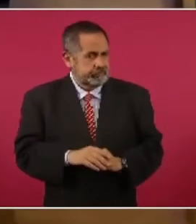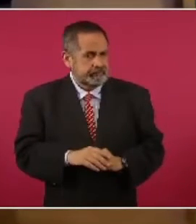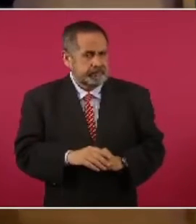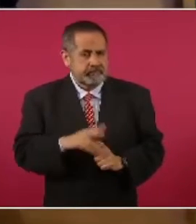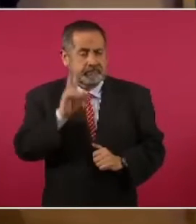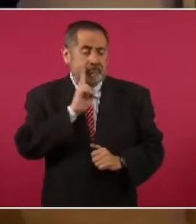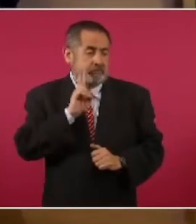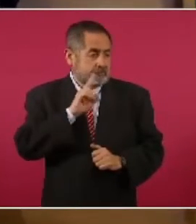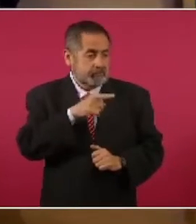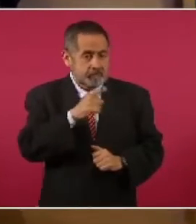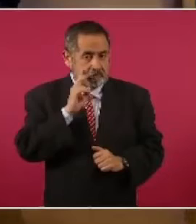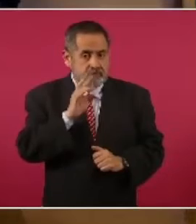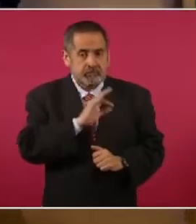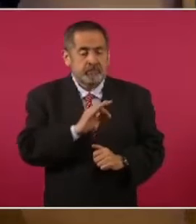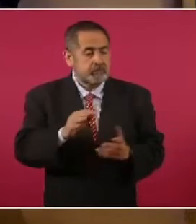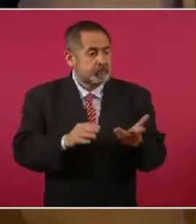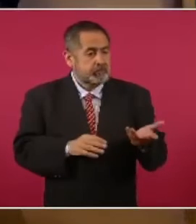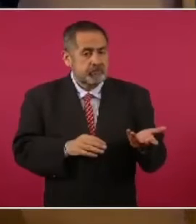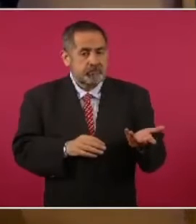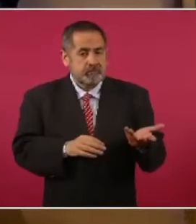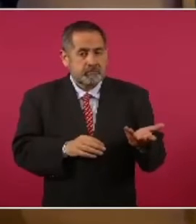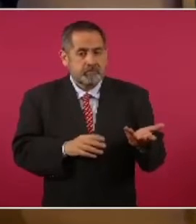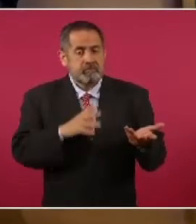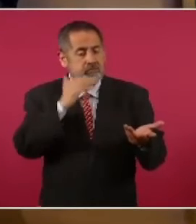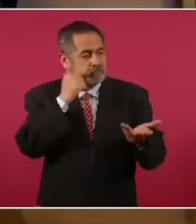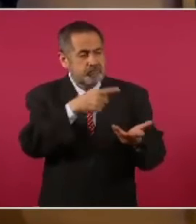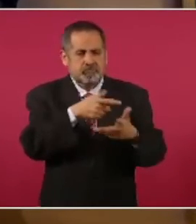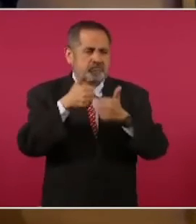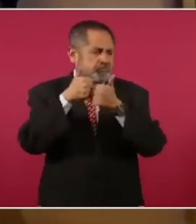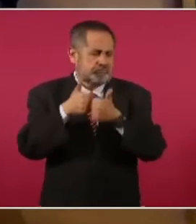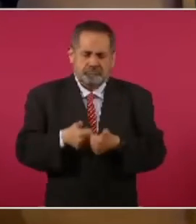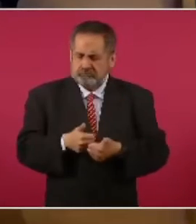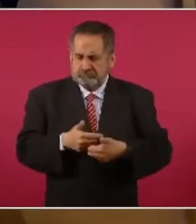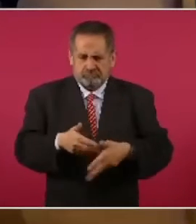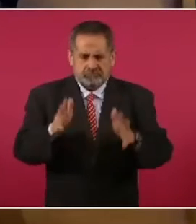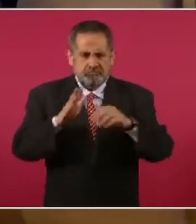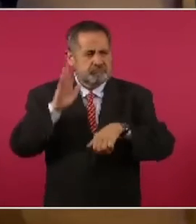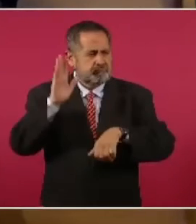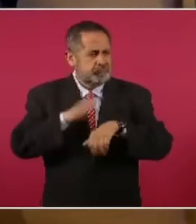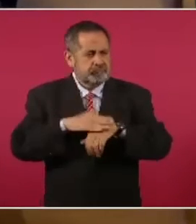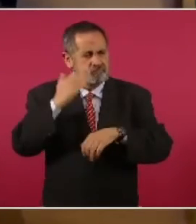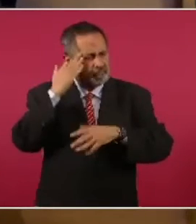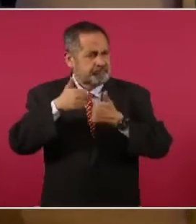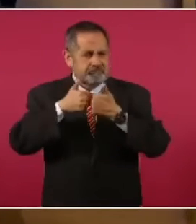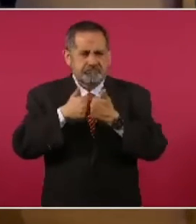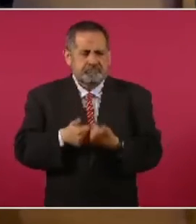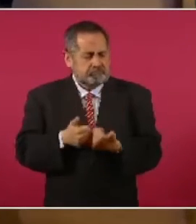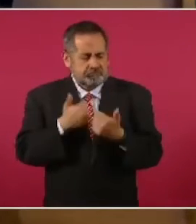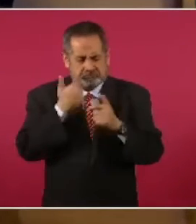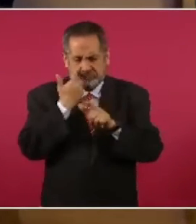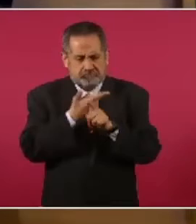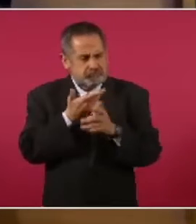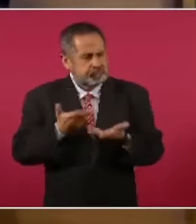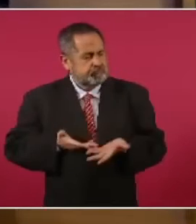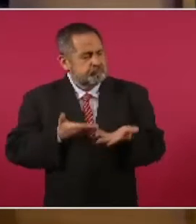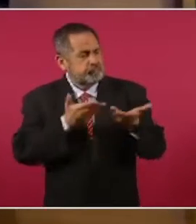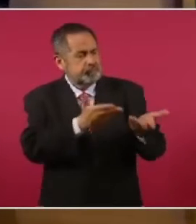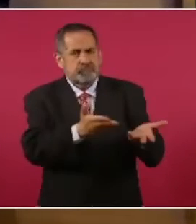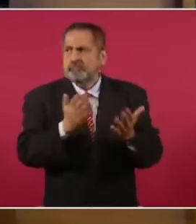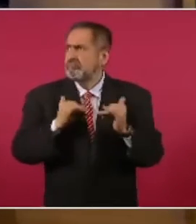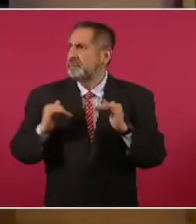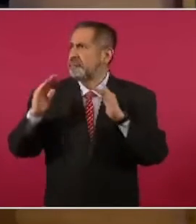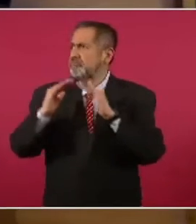Y si quieres quedarte más tiempo, esta es tu